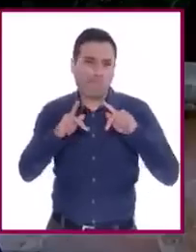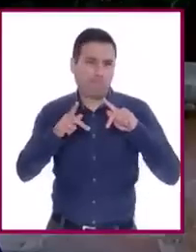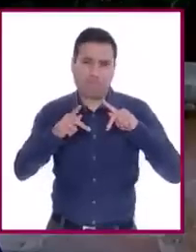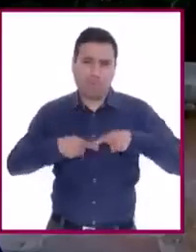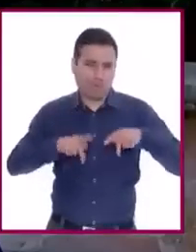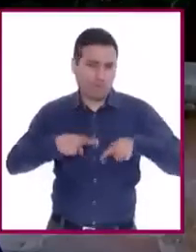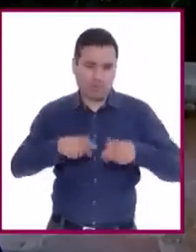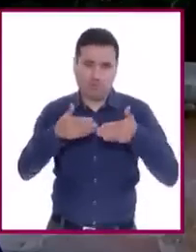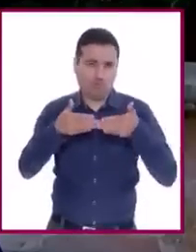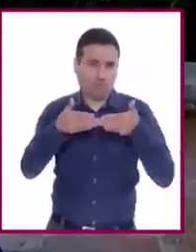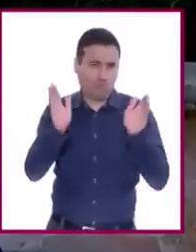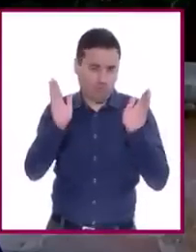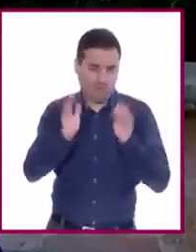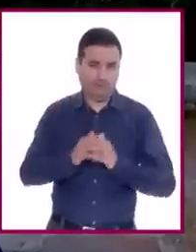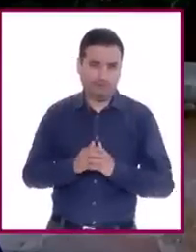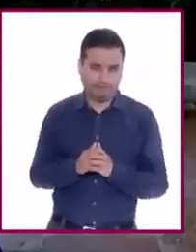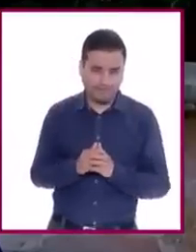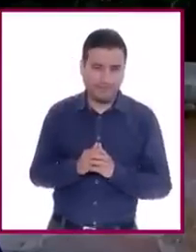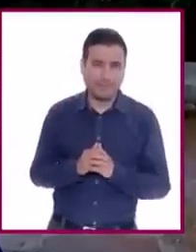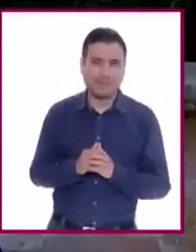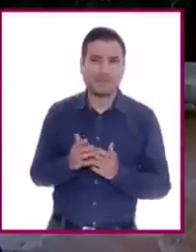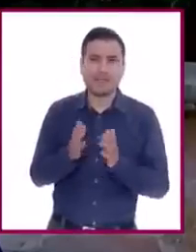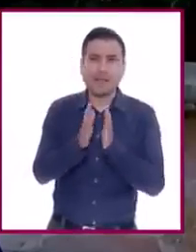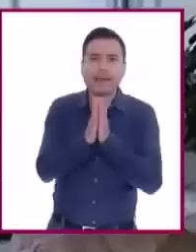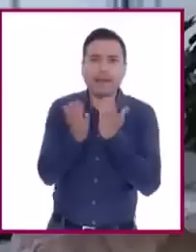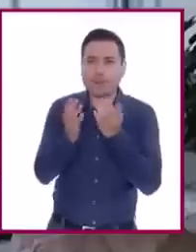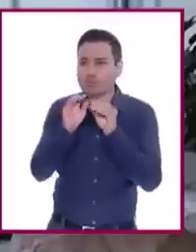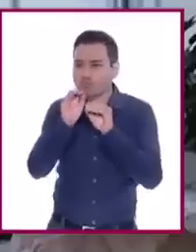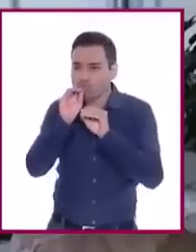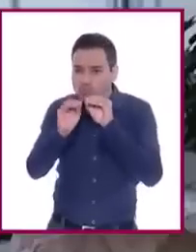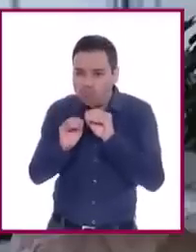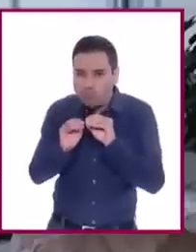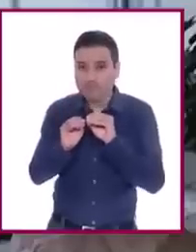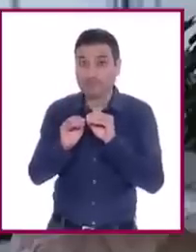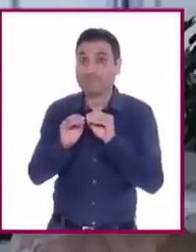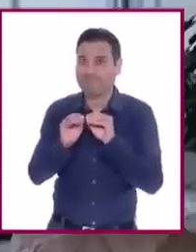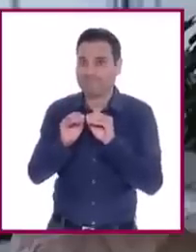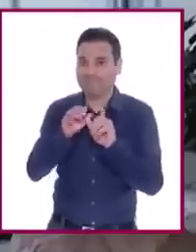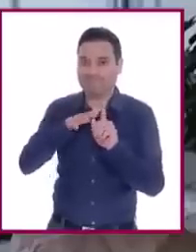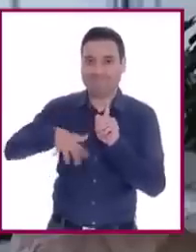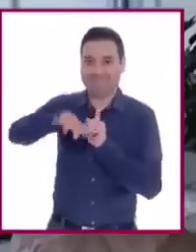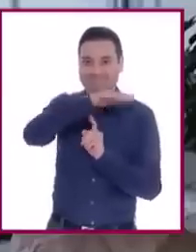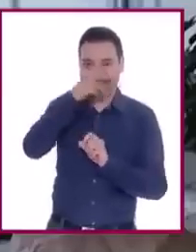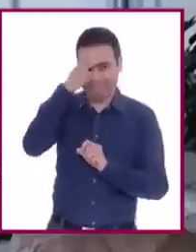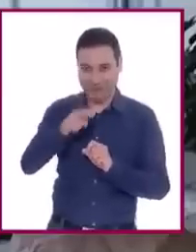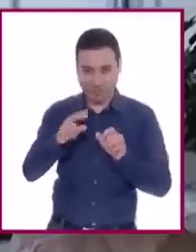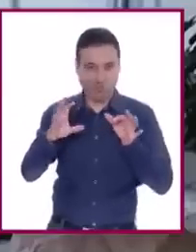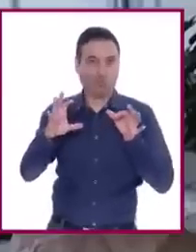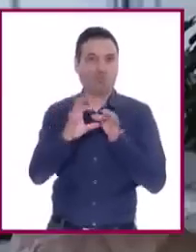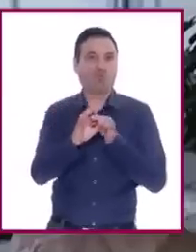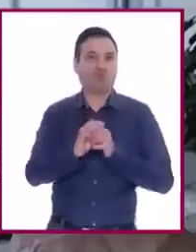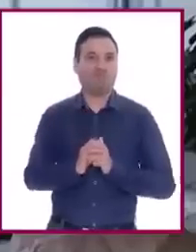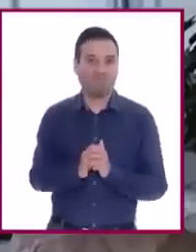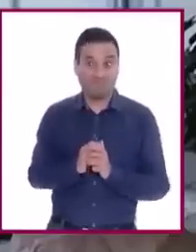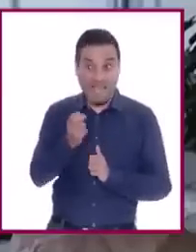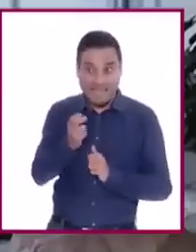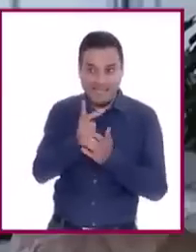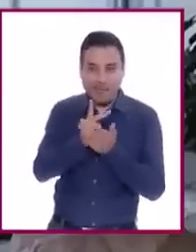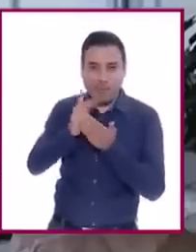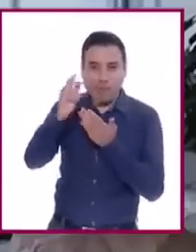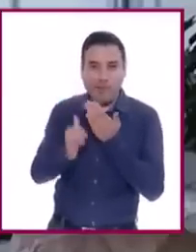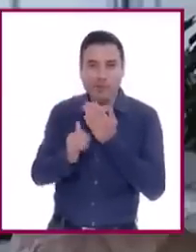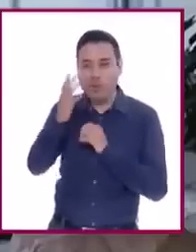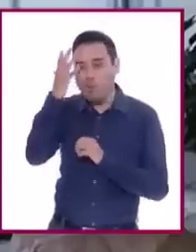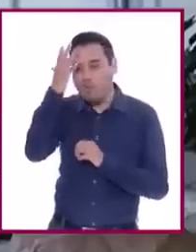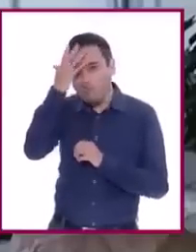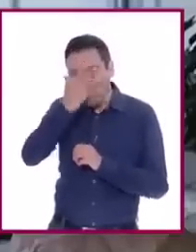los hicimos bajo la realidad en la que trabajamos y en la que vivimos lo bonito de este proyecto es que se adapta se adapta a las